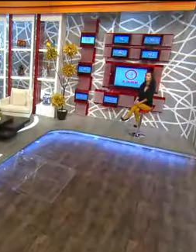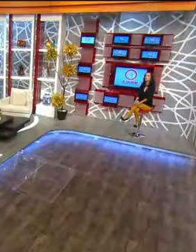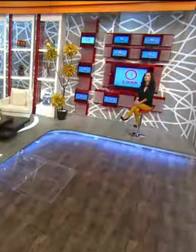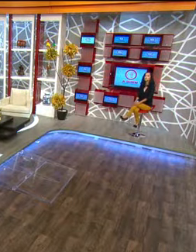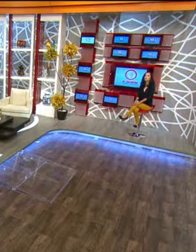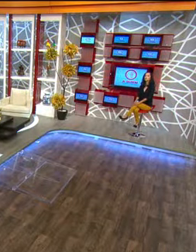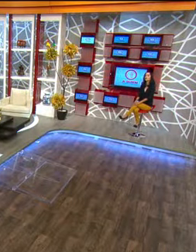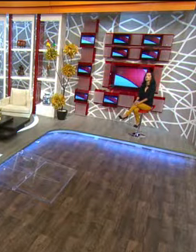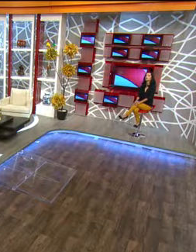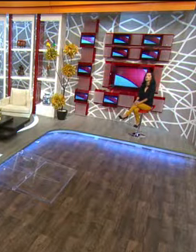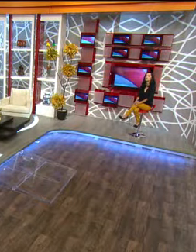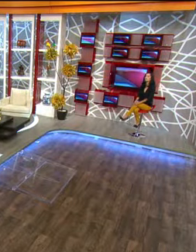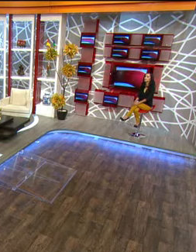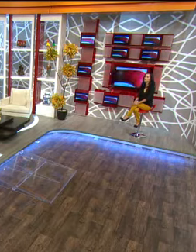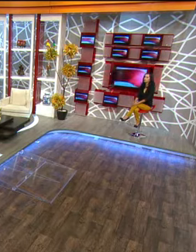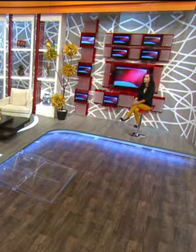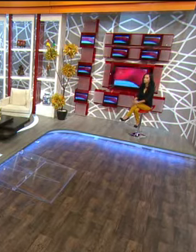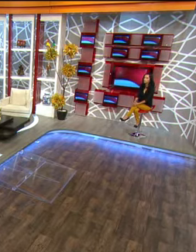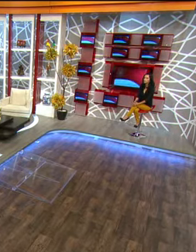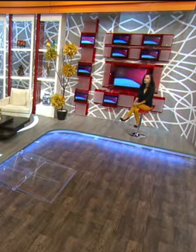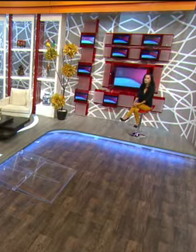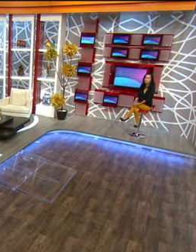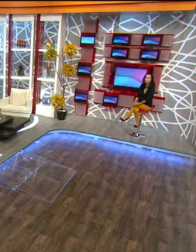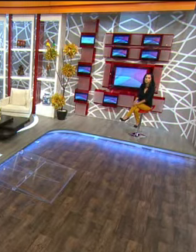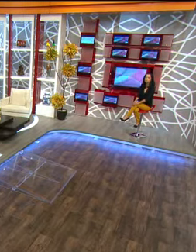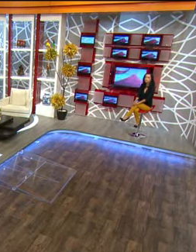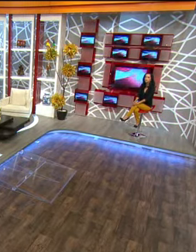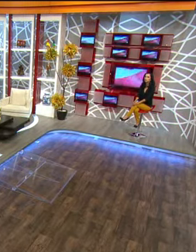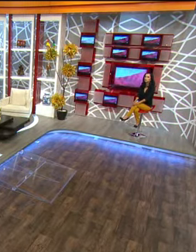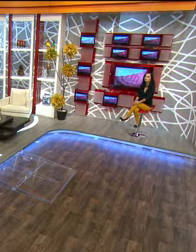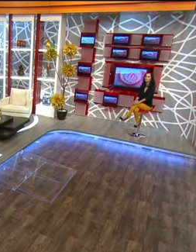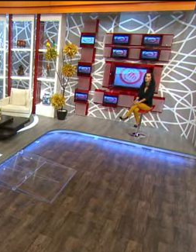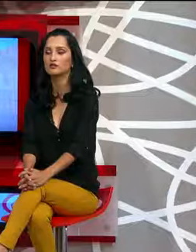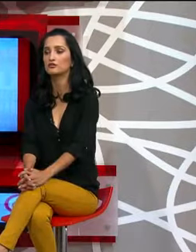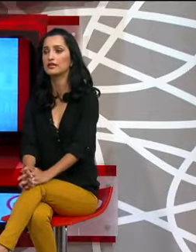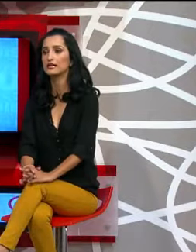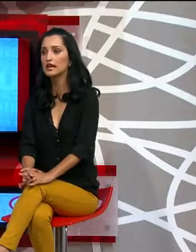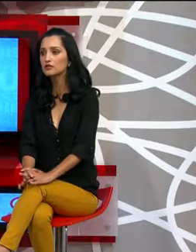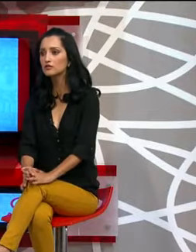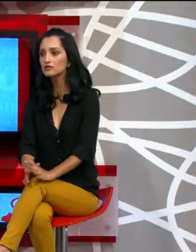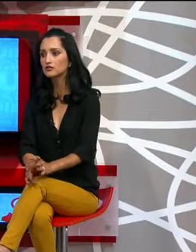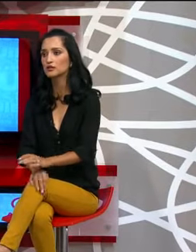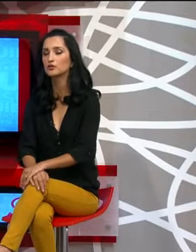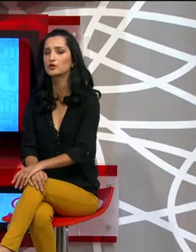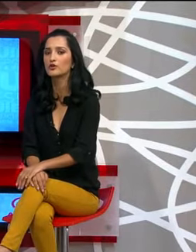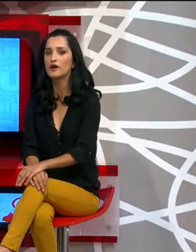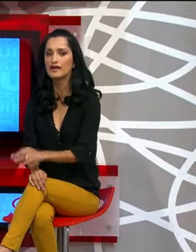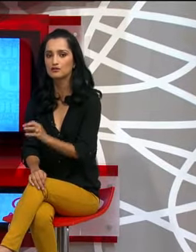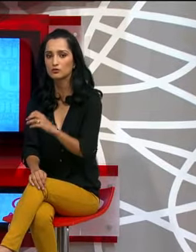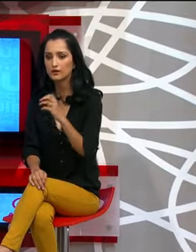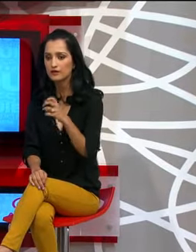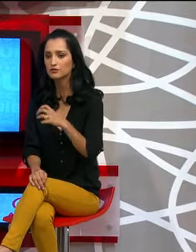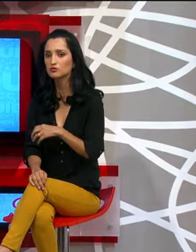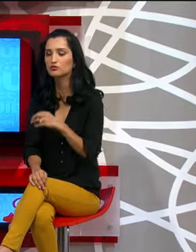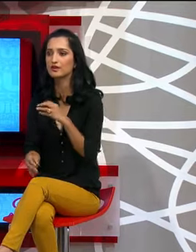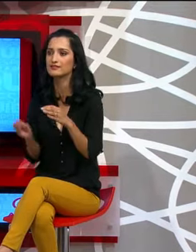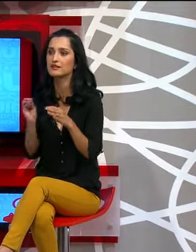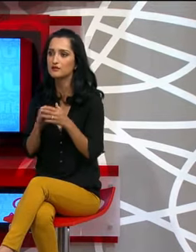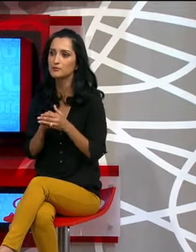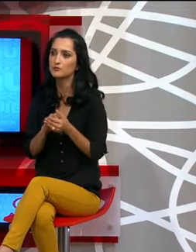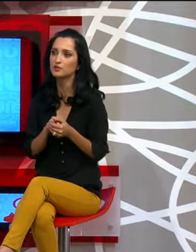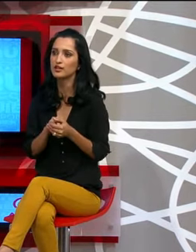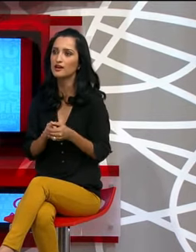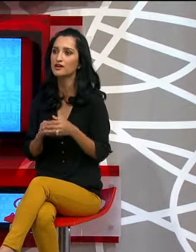Y bueno, incluso ofrecimos el derecho de réplica a los médicos, nos la negaron. Y bueno, asegura Jesús que